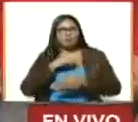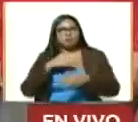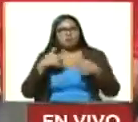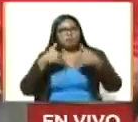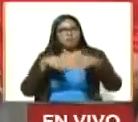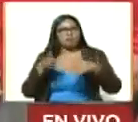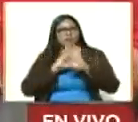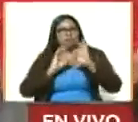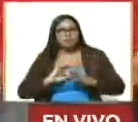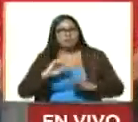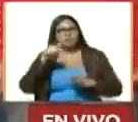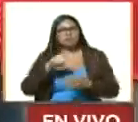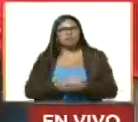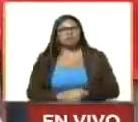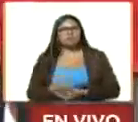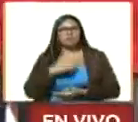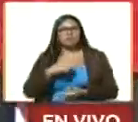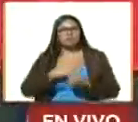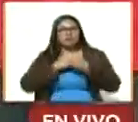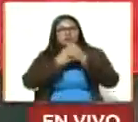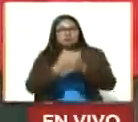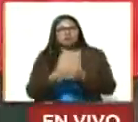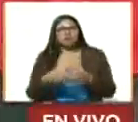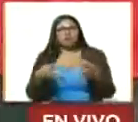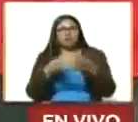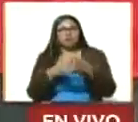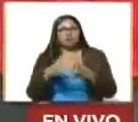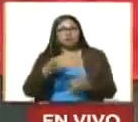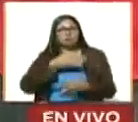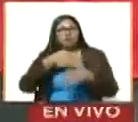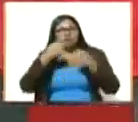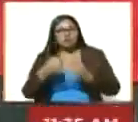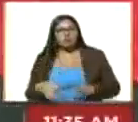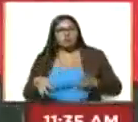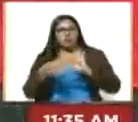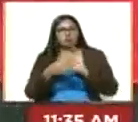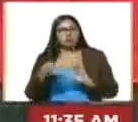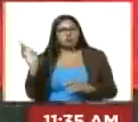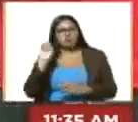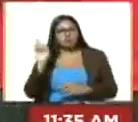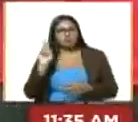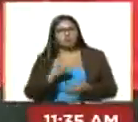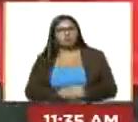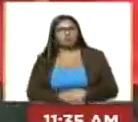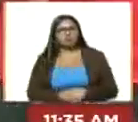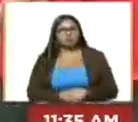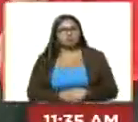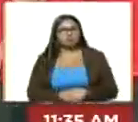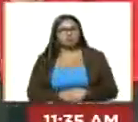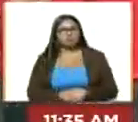militancia de nuestro querido Partido Socialista Unido de Venezuela.